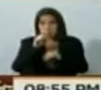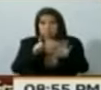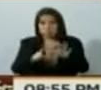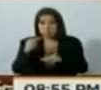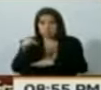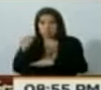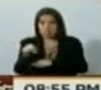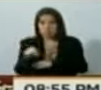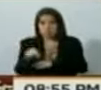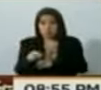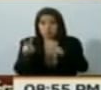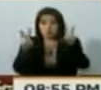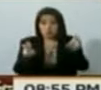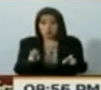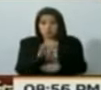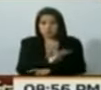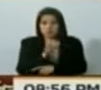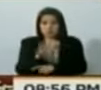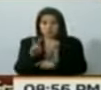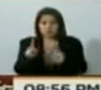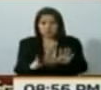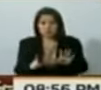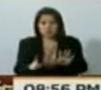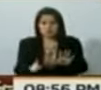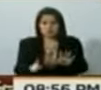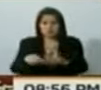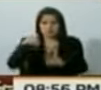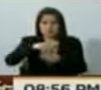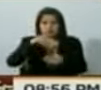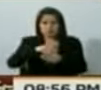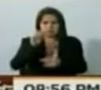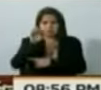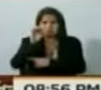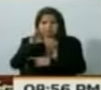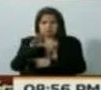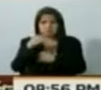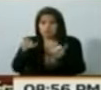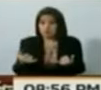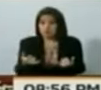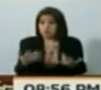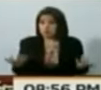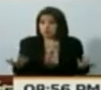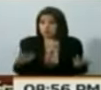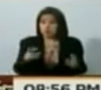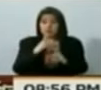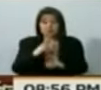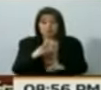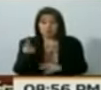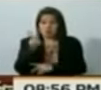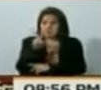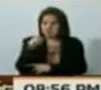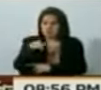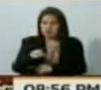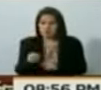los 446 escaños del Congreso y del Senado de los Estados Unidos. Resulta que ahora los venezolanos radicados en el estado de la Florida